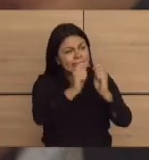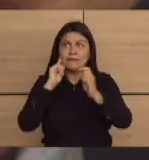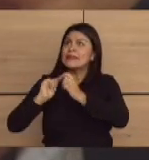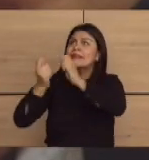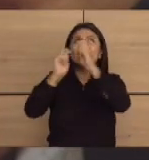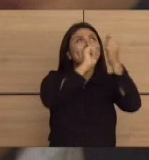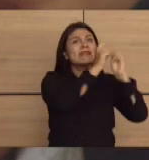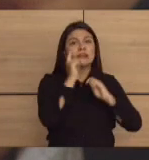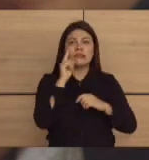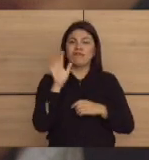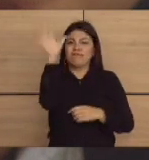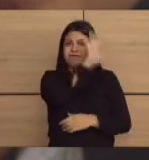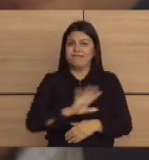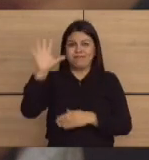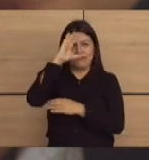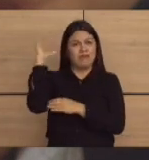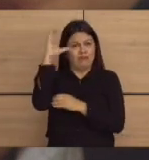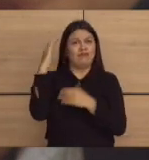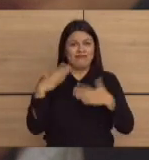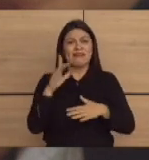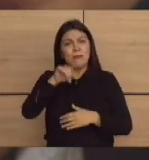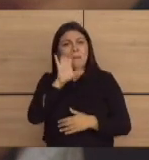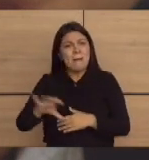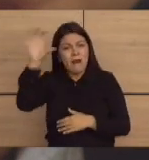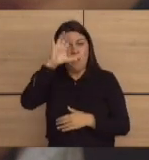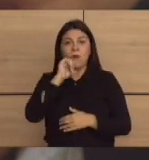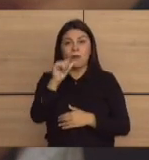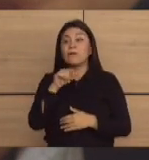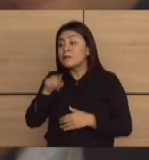que darnos cuenta que, según expertos,